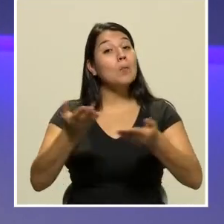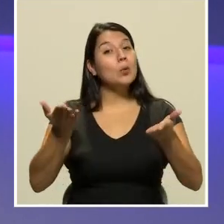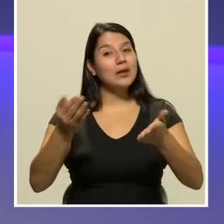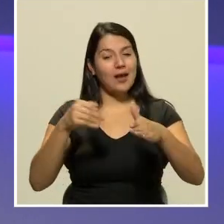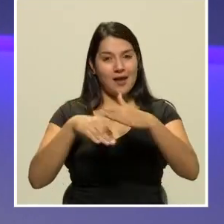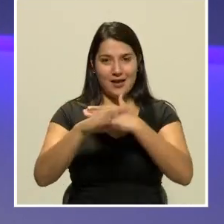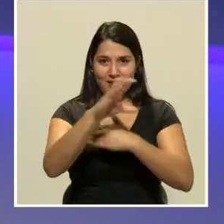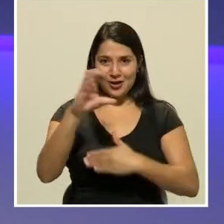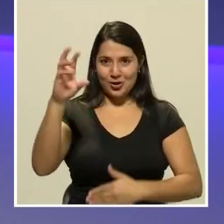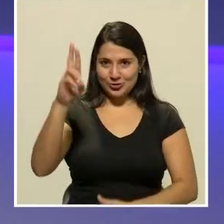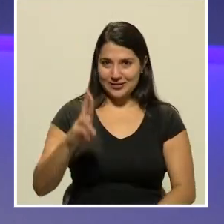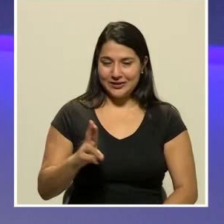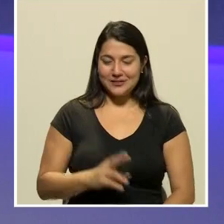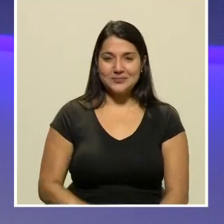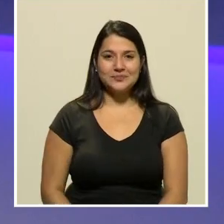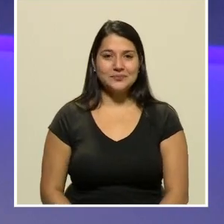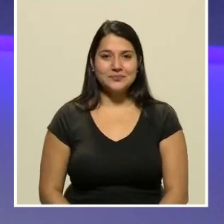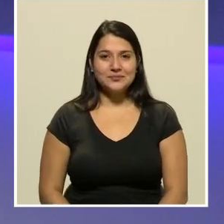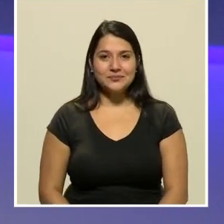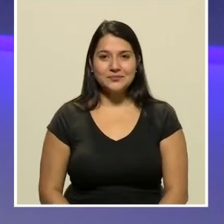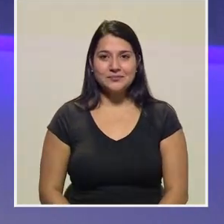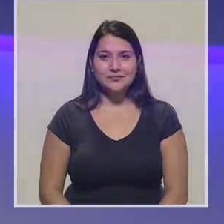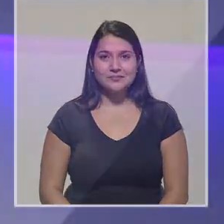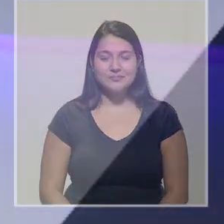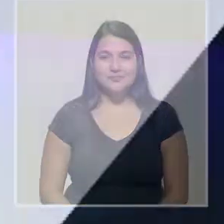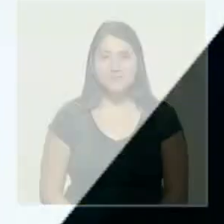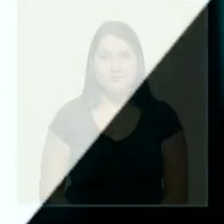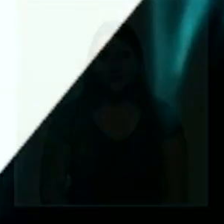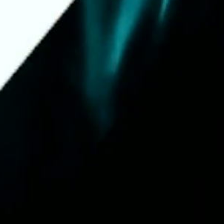televisión pública de Costa Rica.